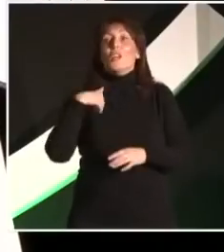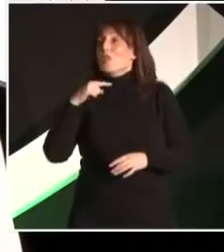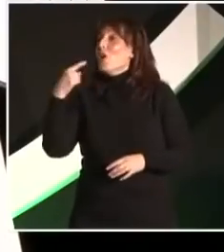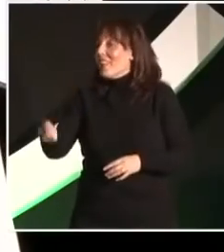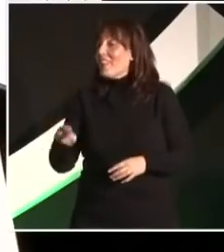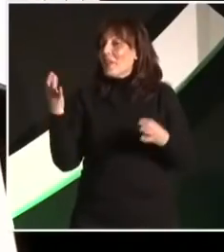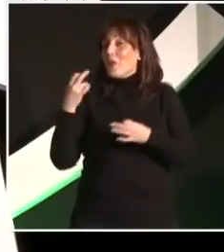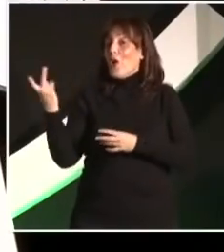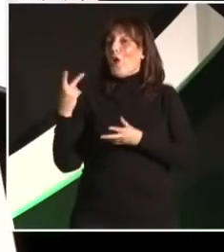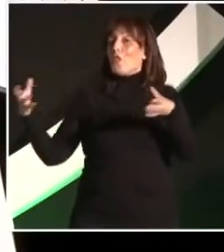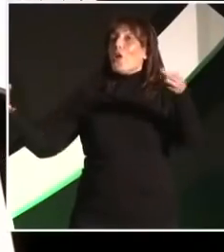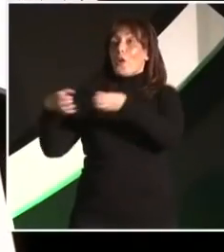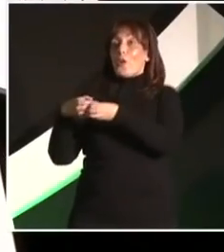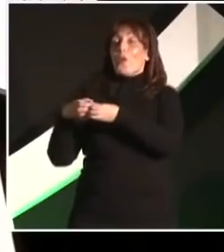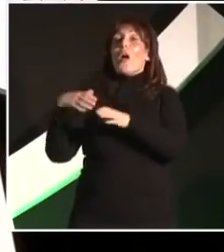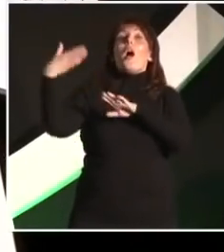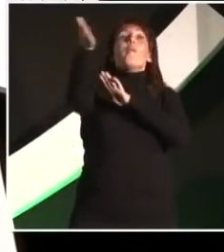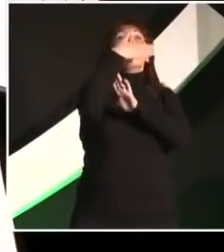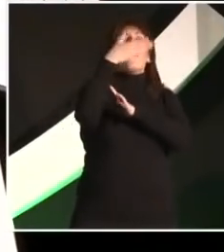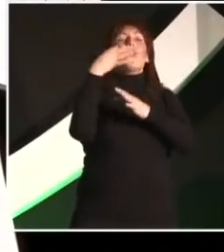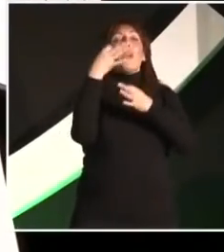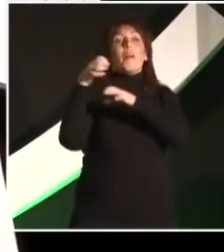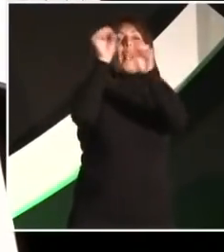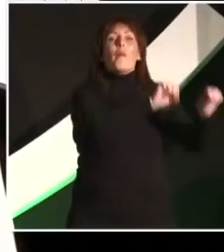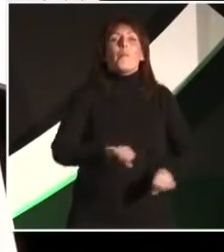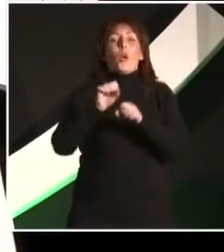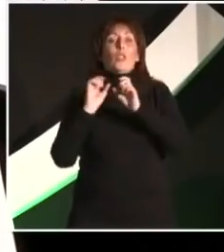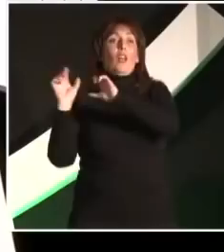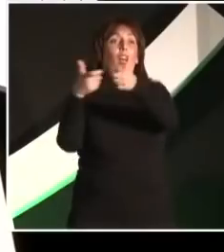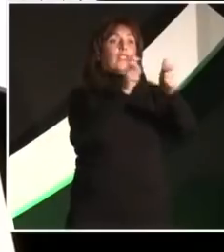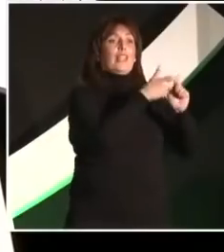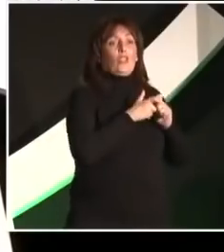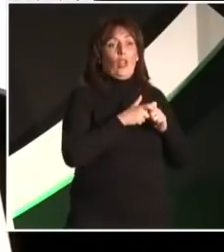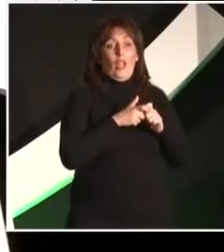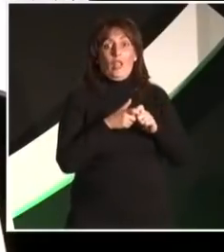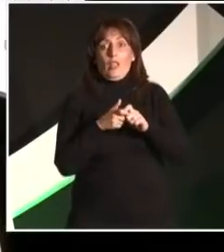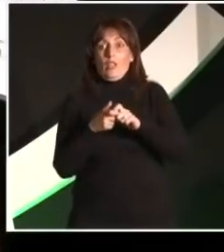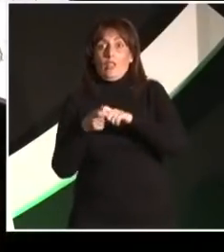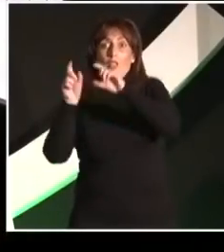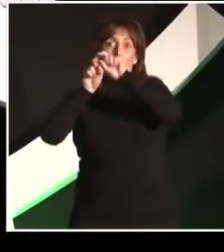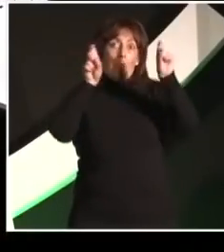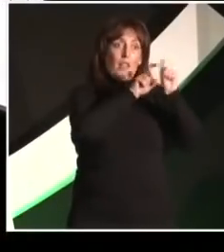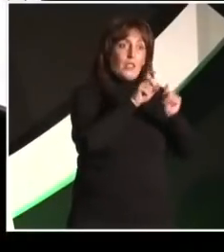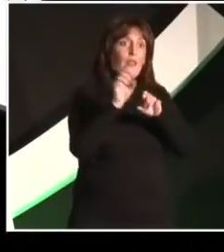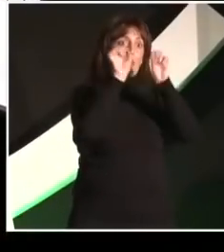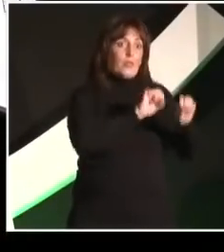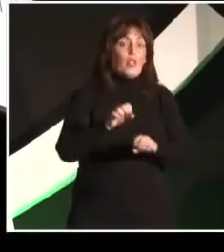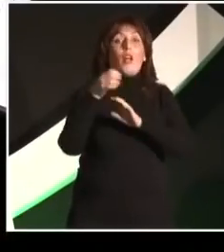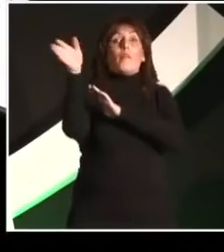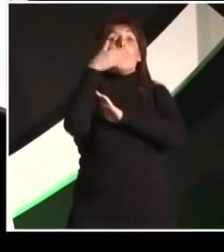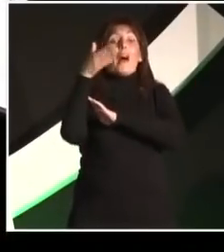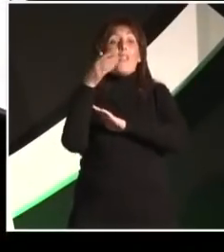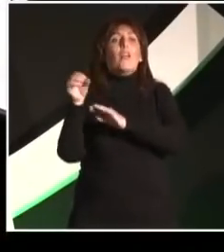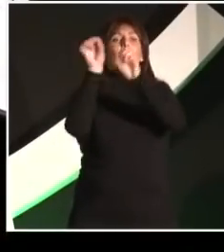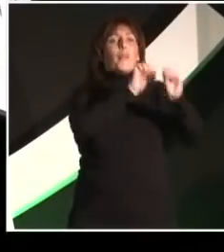digo que la bandera hay que sacarla para proteger a nuestros sectores productivos, que la bandera hay que sacarla para proteger al